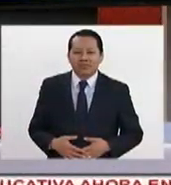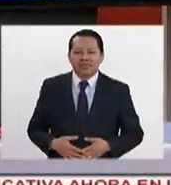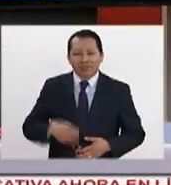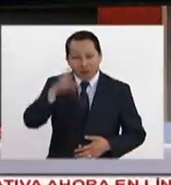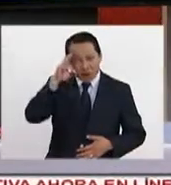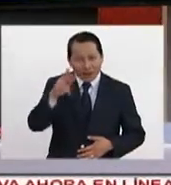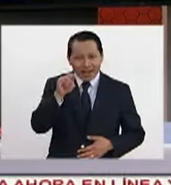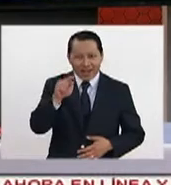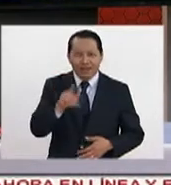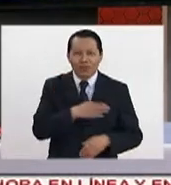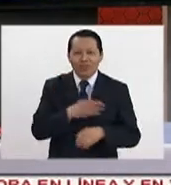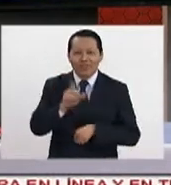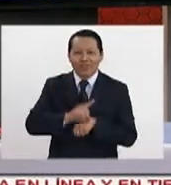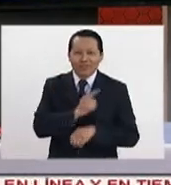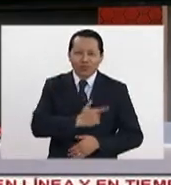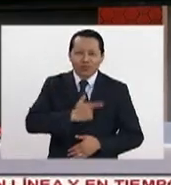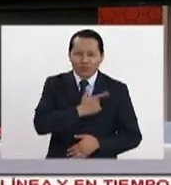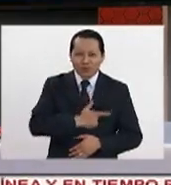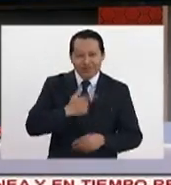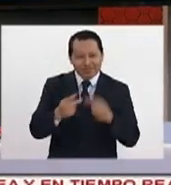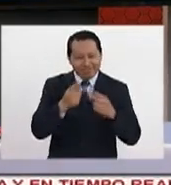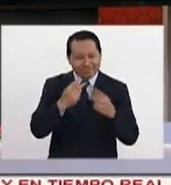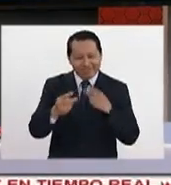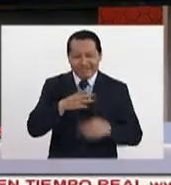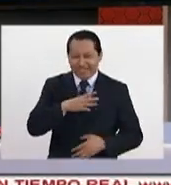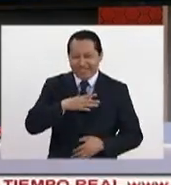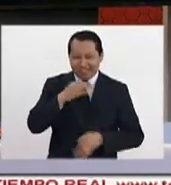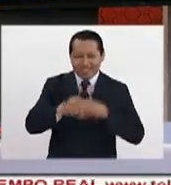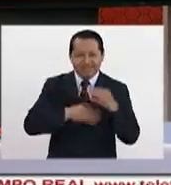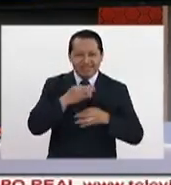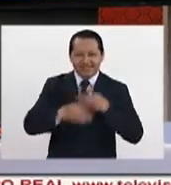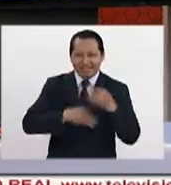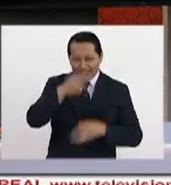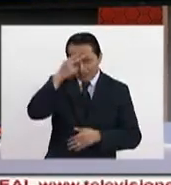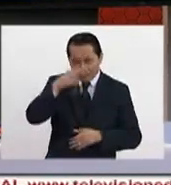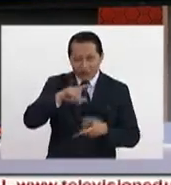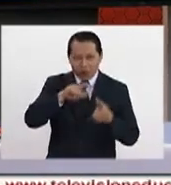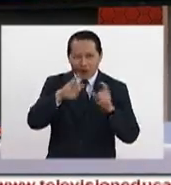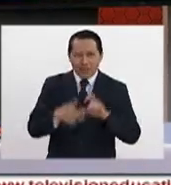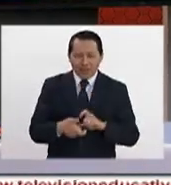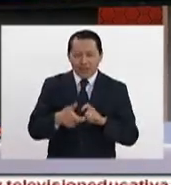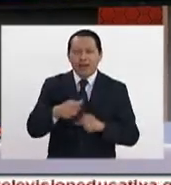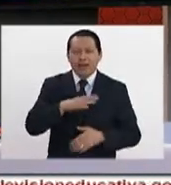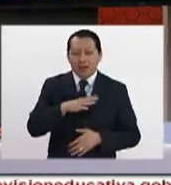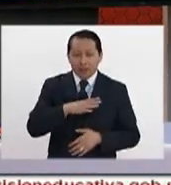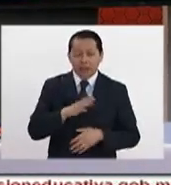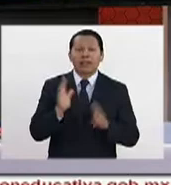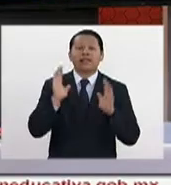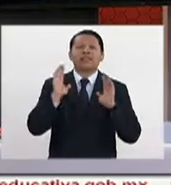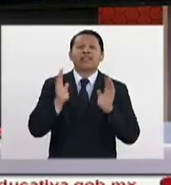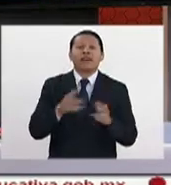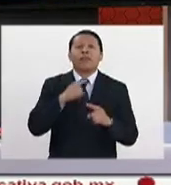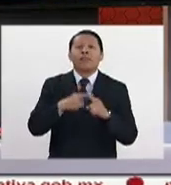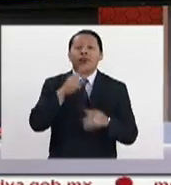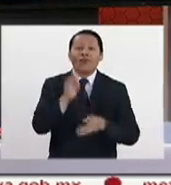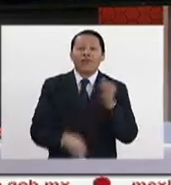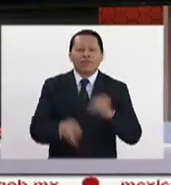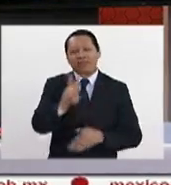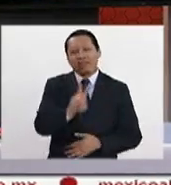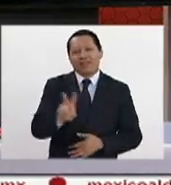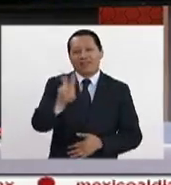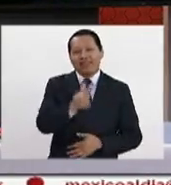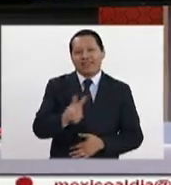Hola, ¿qué tal? Muy buenos días. Qué gusto que nos acompañe en una edición más de México al Día. Nos llegó por fin el